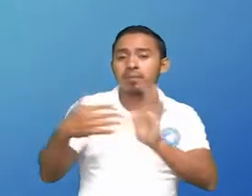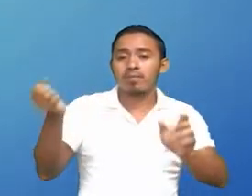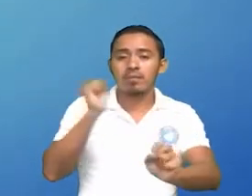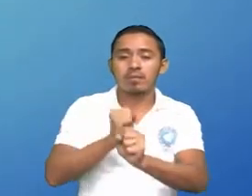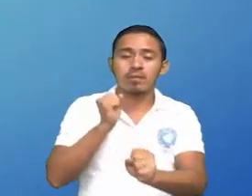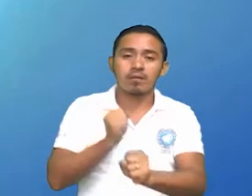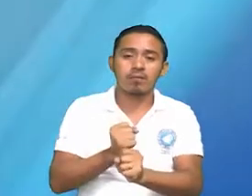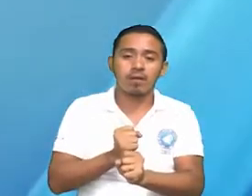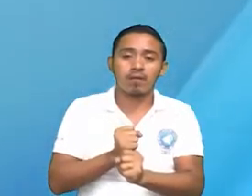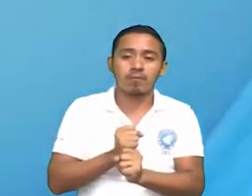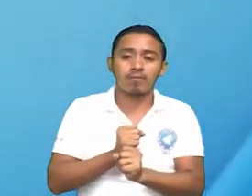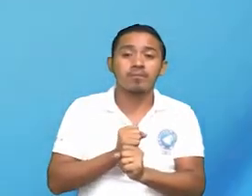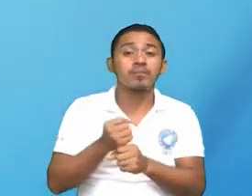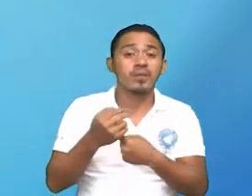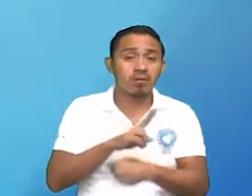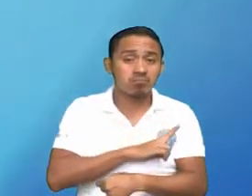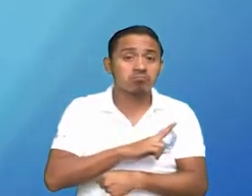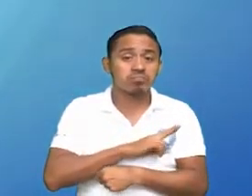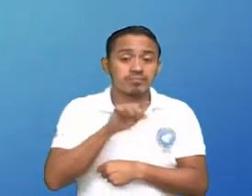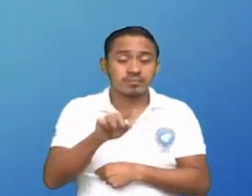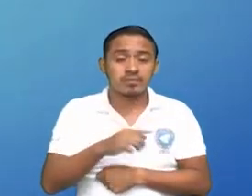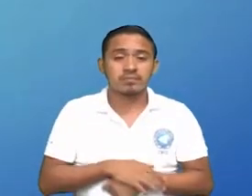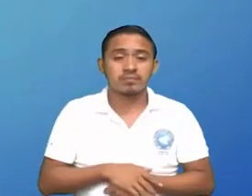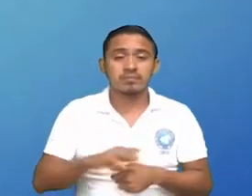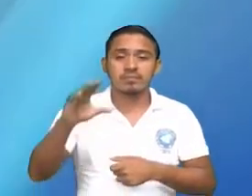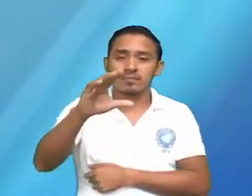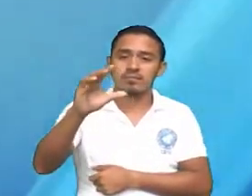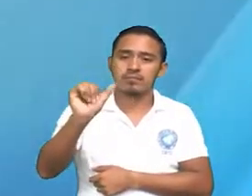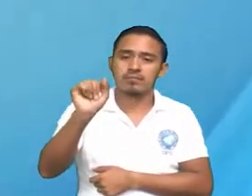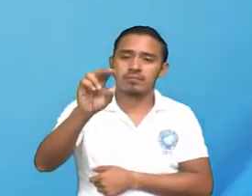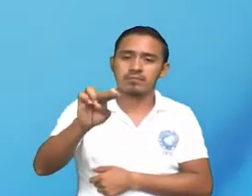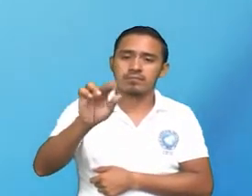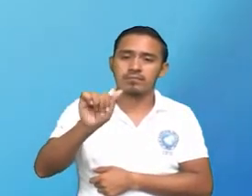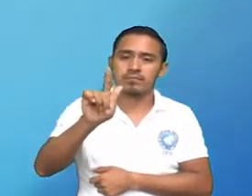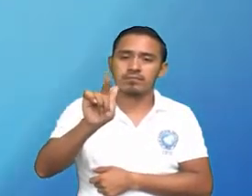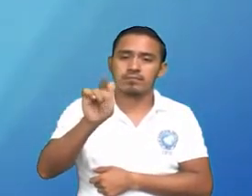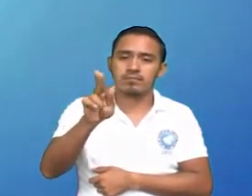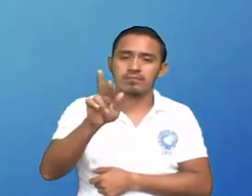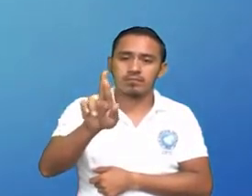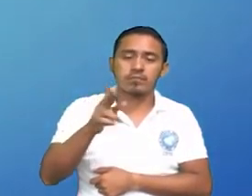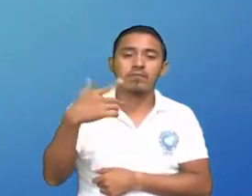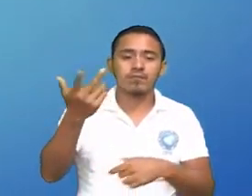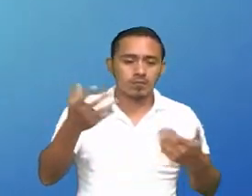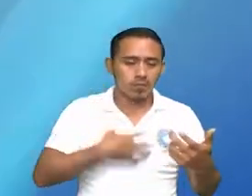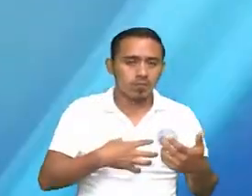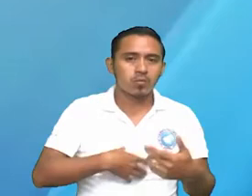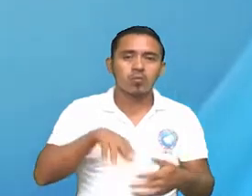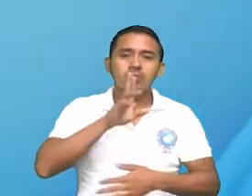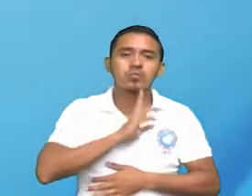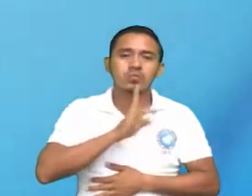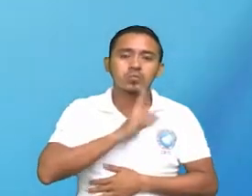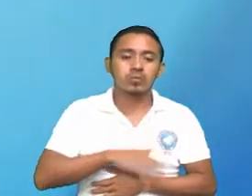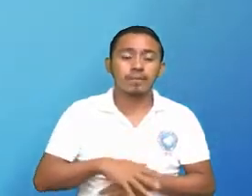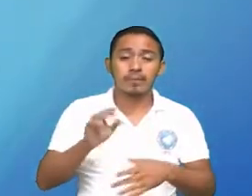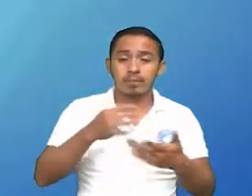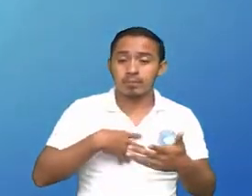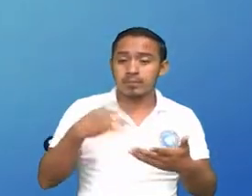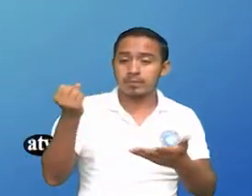empleos se generan, dice Canatur de Honduras, en el feriado